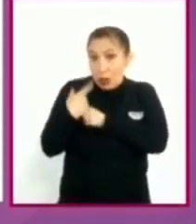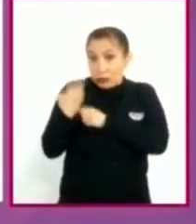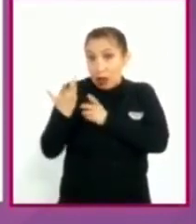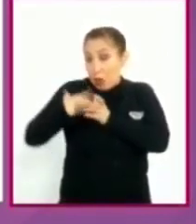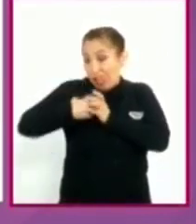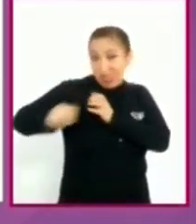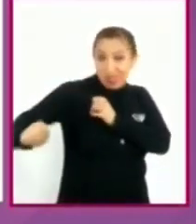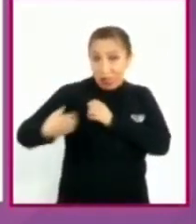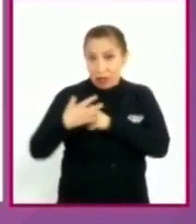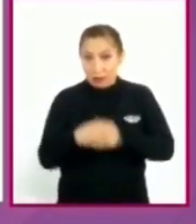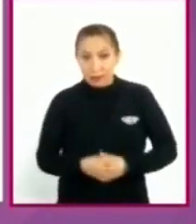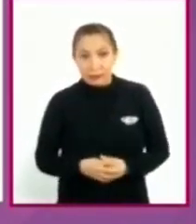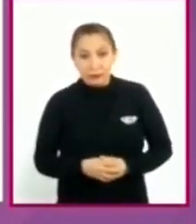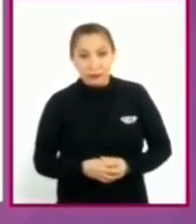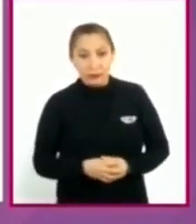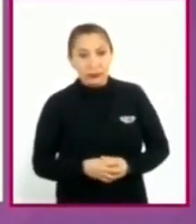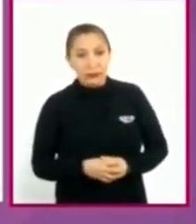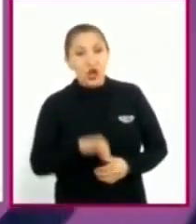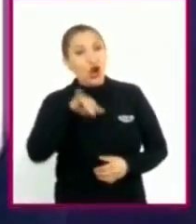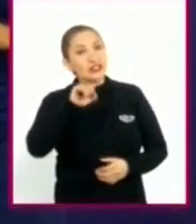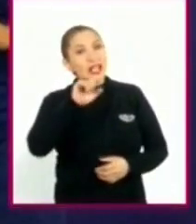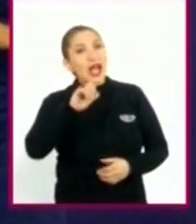jalan. José Agustín.